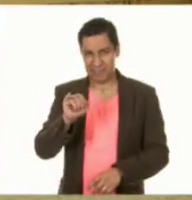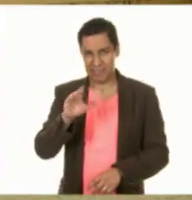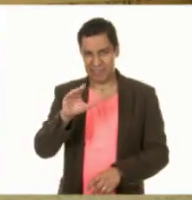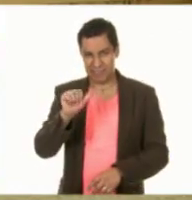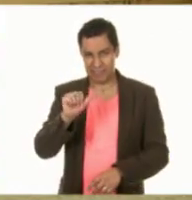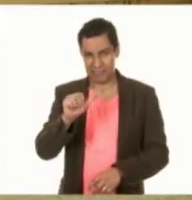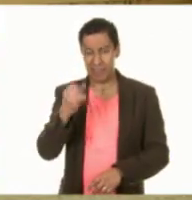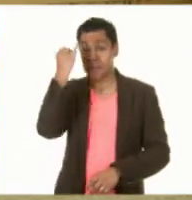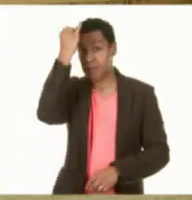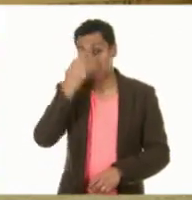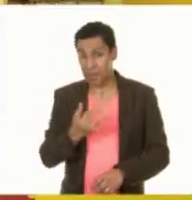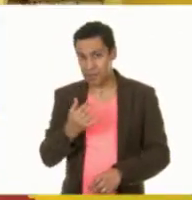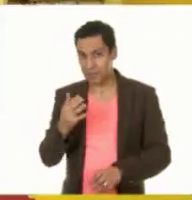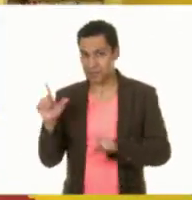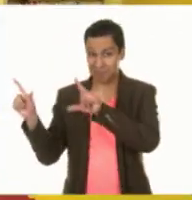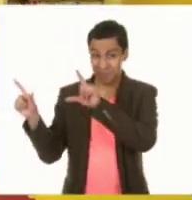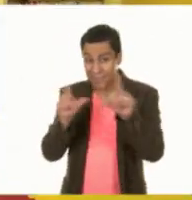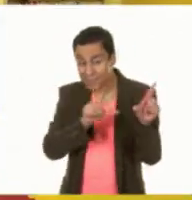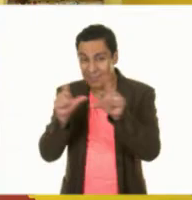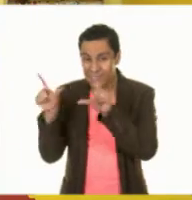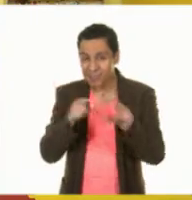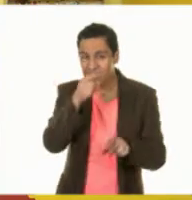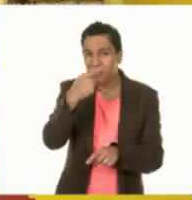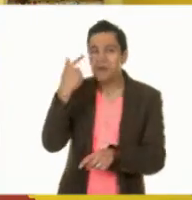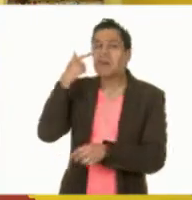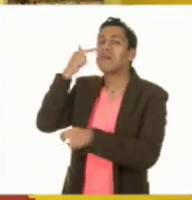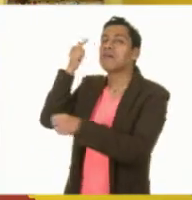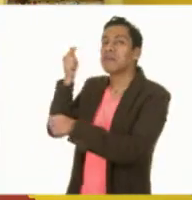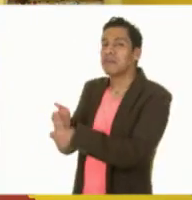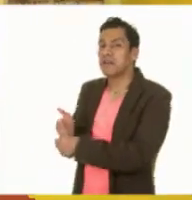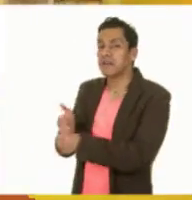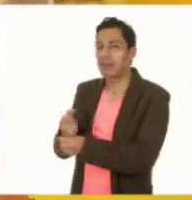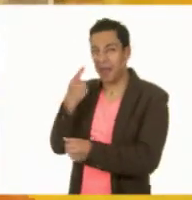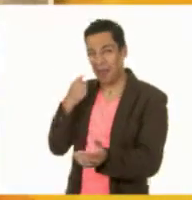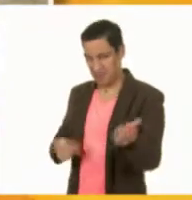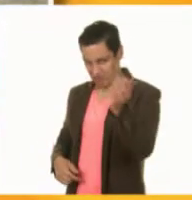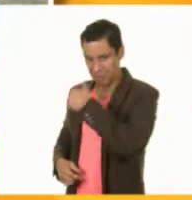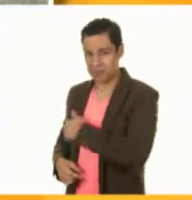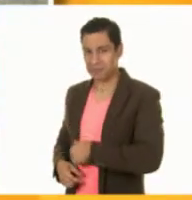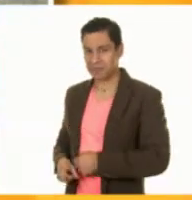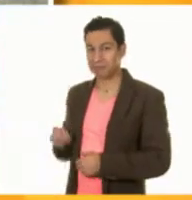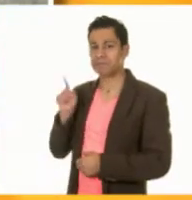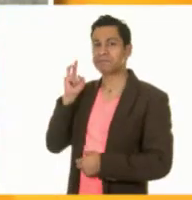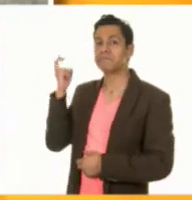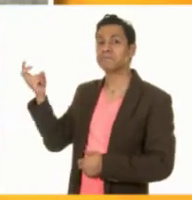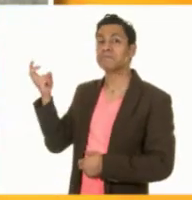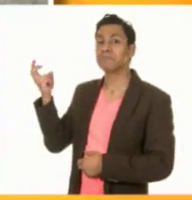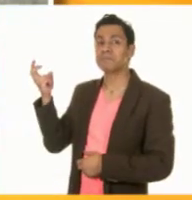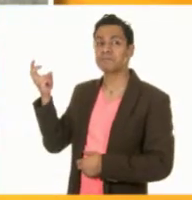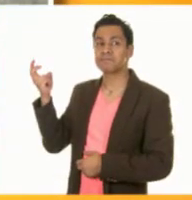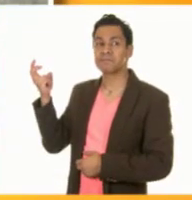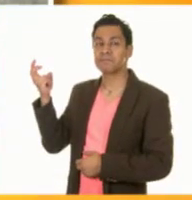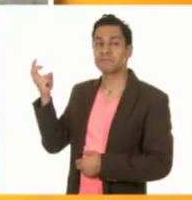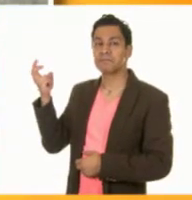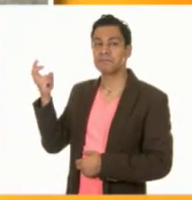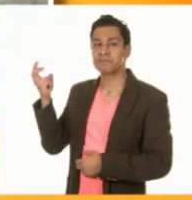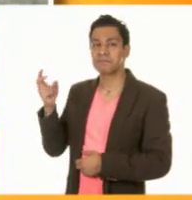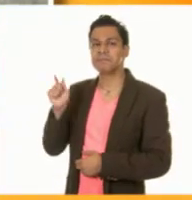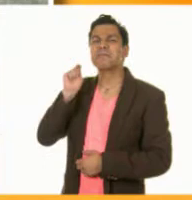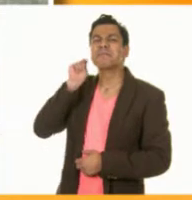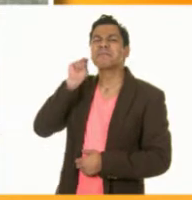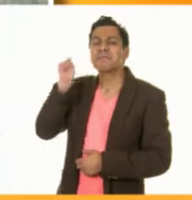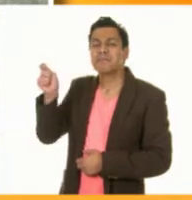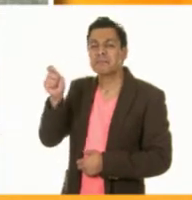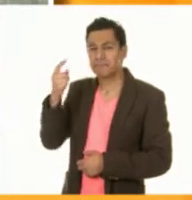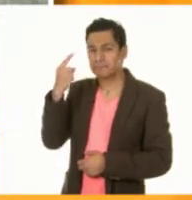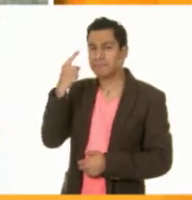y me dices qué percibes? Ay, pues sí, vamos a jugar, obviamente sí, Ramón. A ver, dime, ¿qué ves en